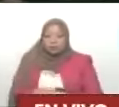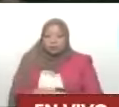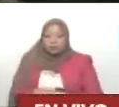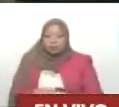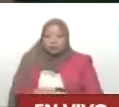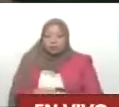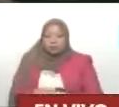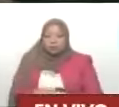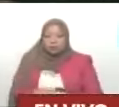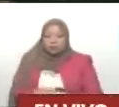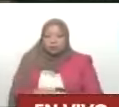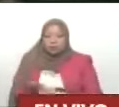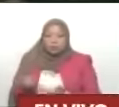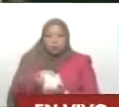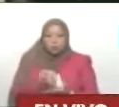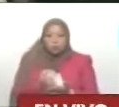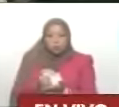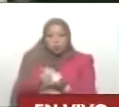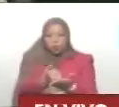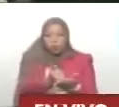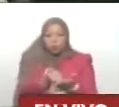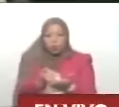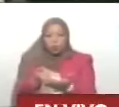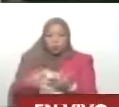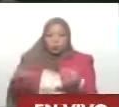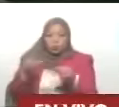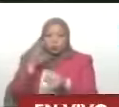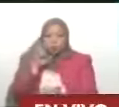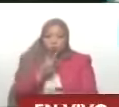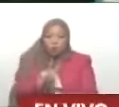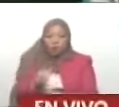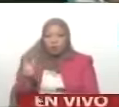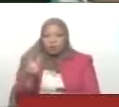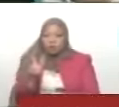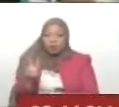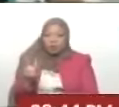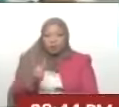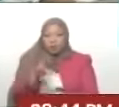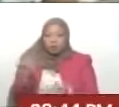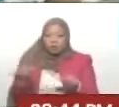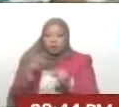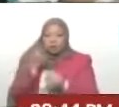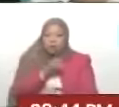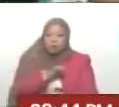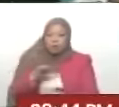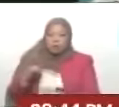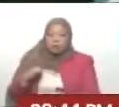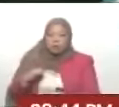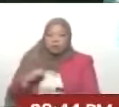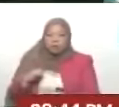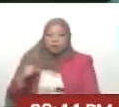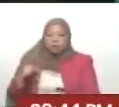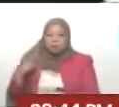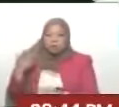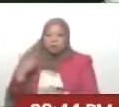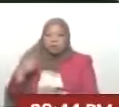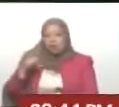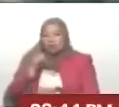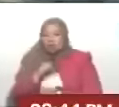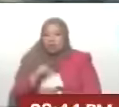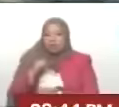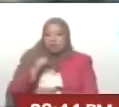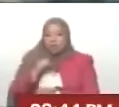Déjame acompañarte, que te veo sola, te veo sola. ¡Uy! Viene de mi